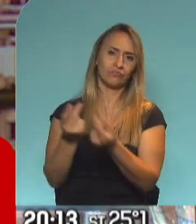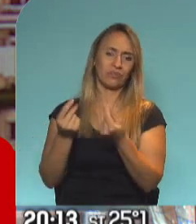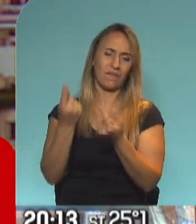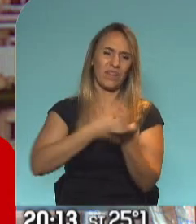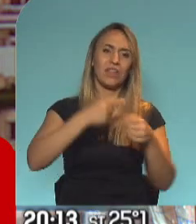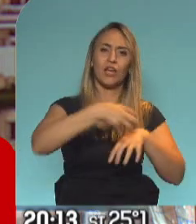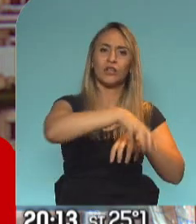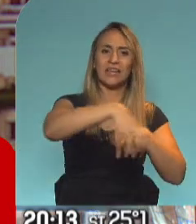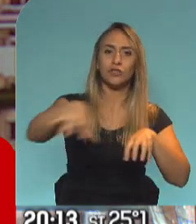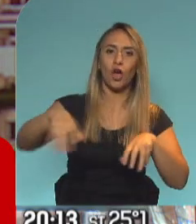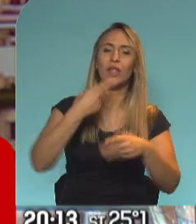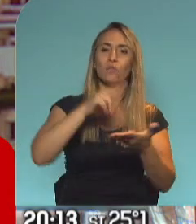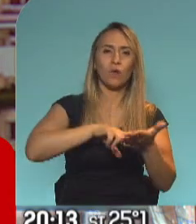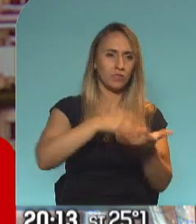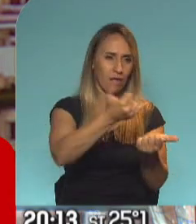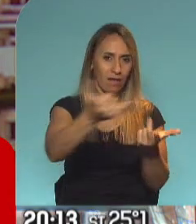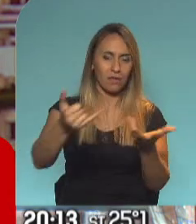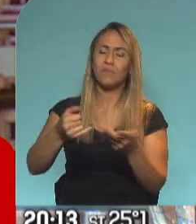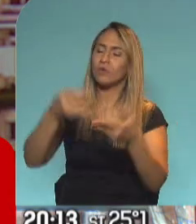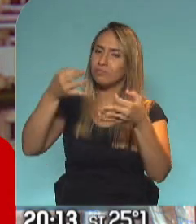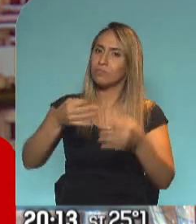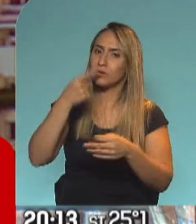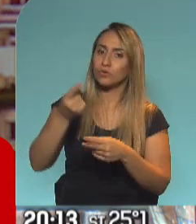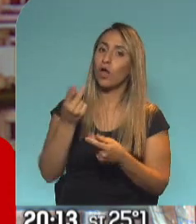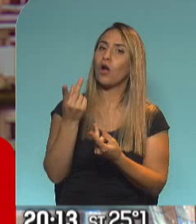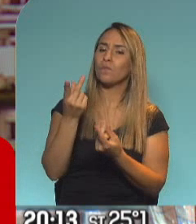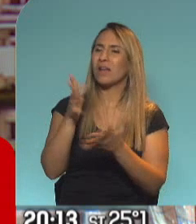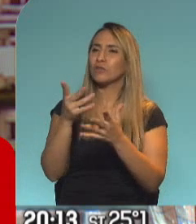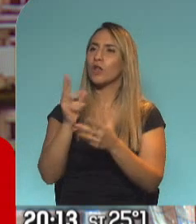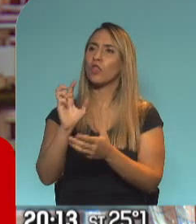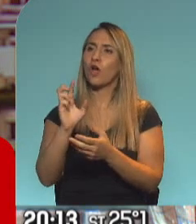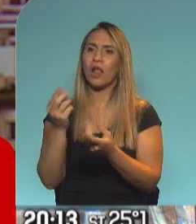pero ¿tiene específicamente ese número, ese porcentaje?